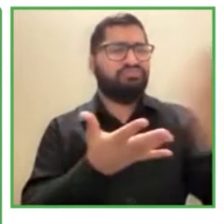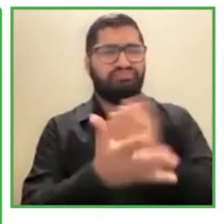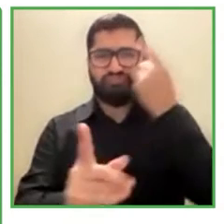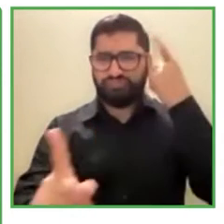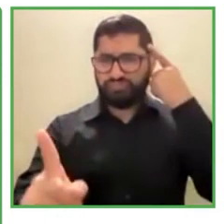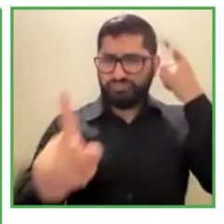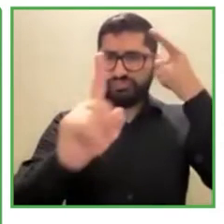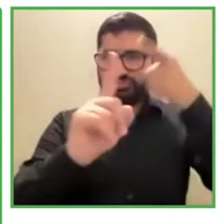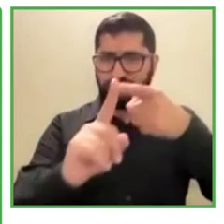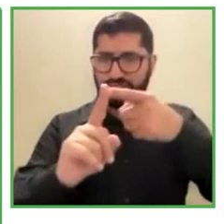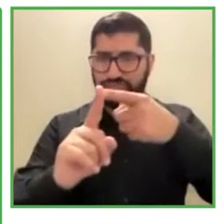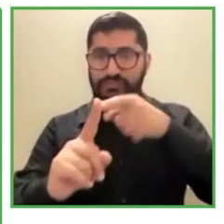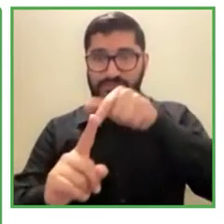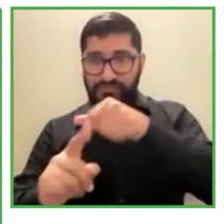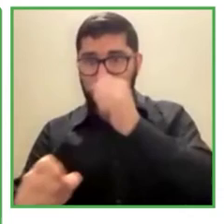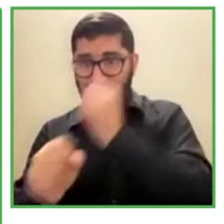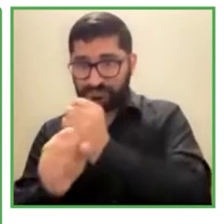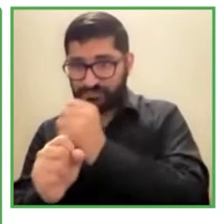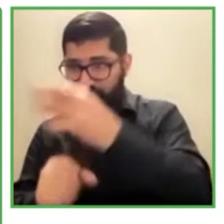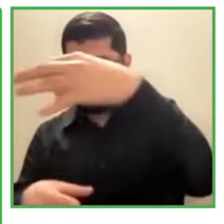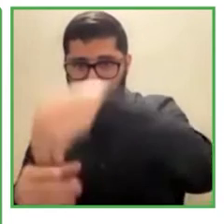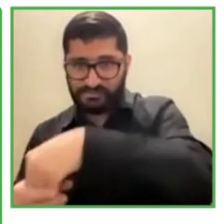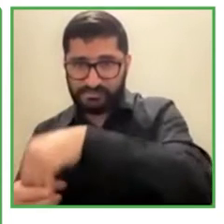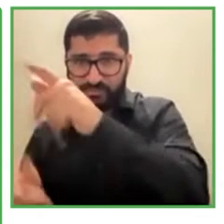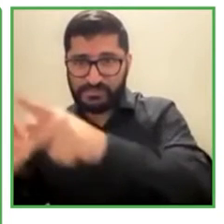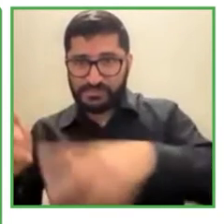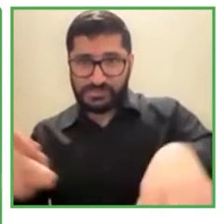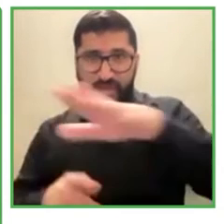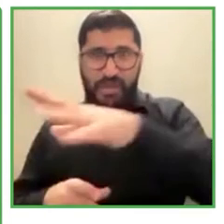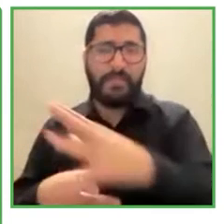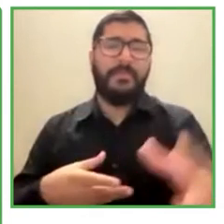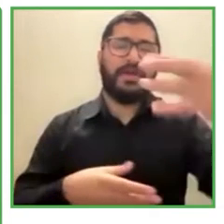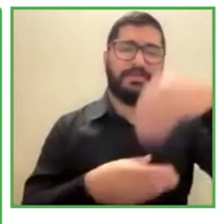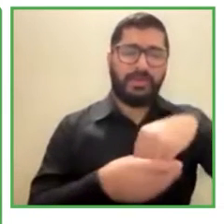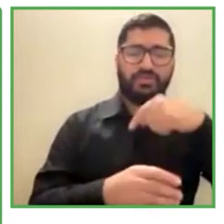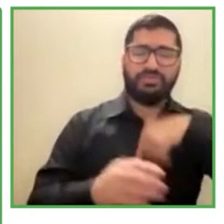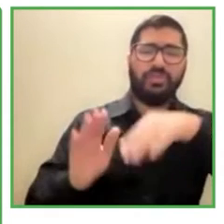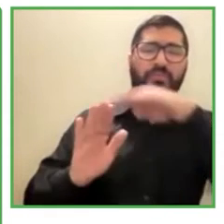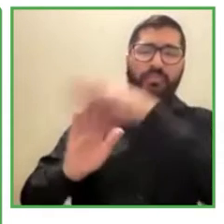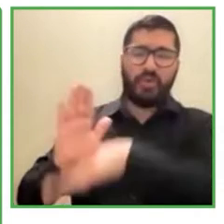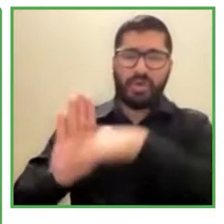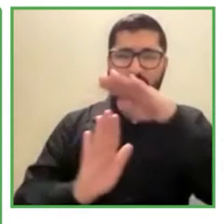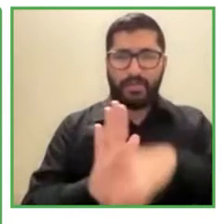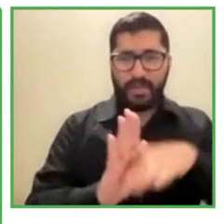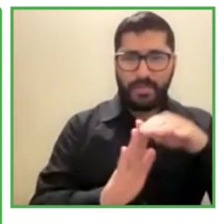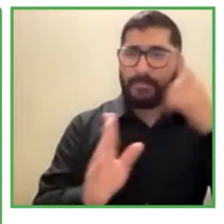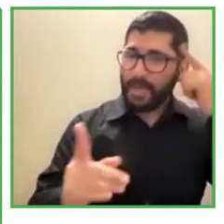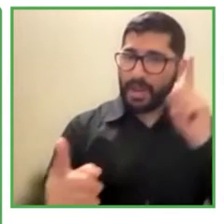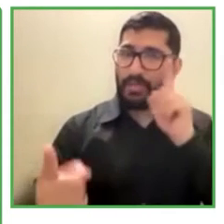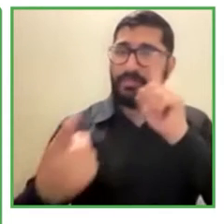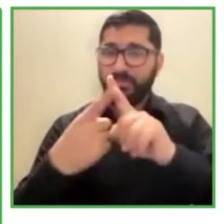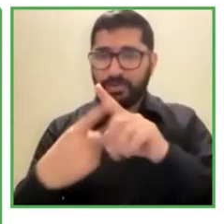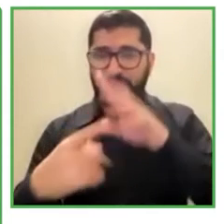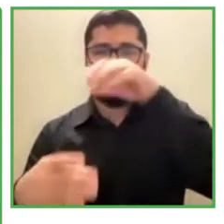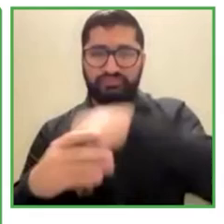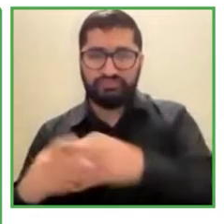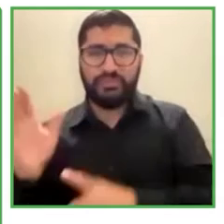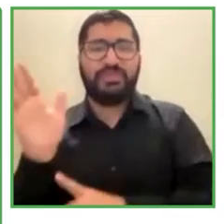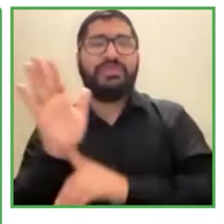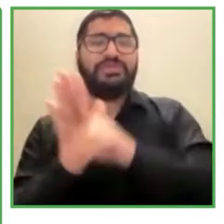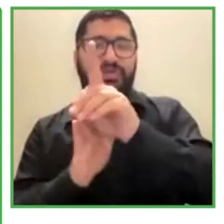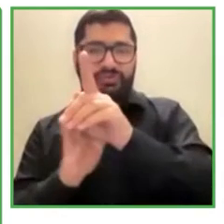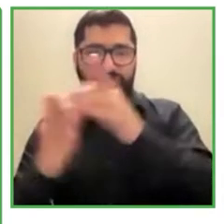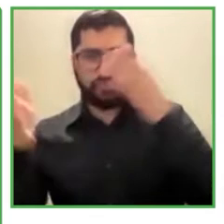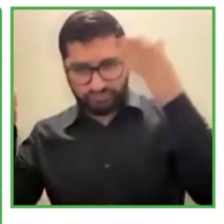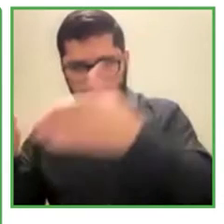nuestros programas para continuar con sus programas de desarrollo. Y hasta ahora hemos apoyado más de 1,000 evaluaciones